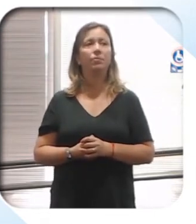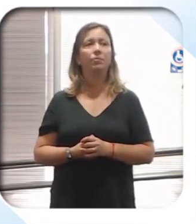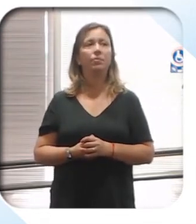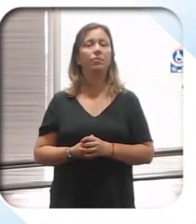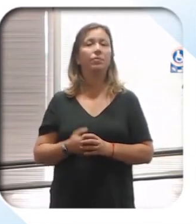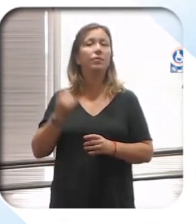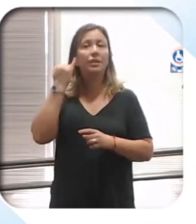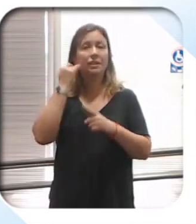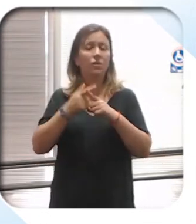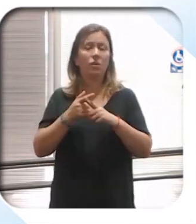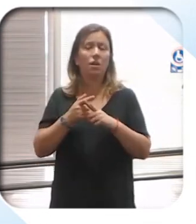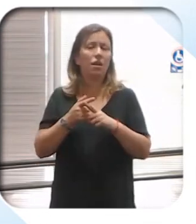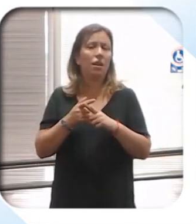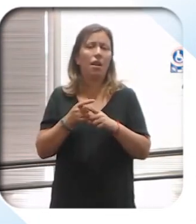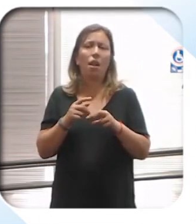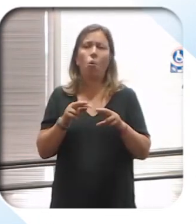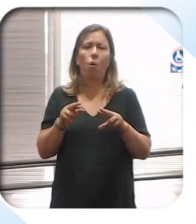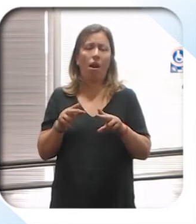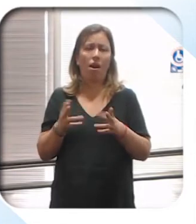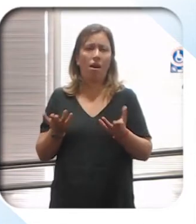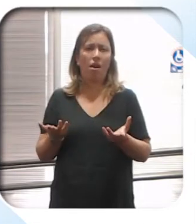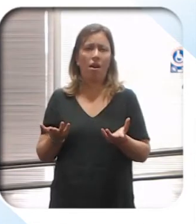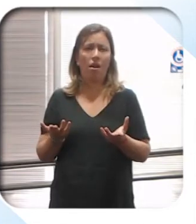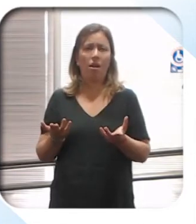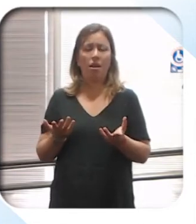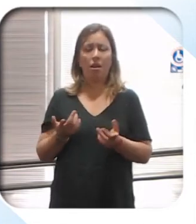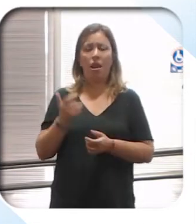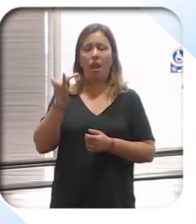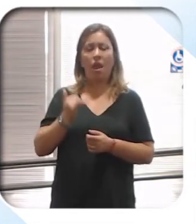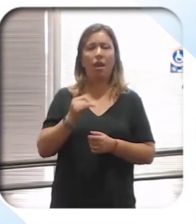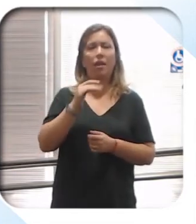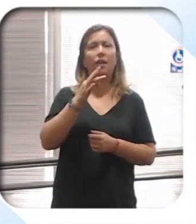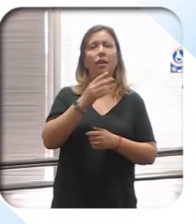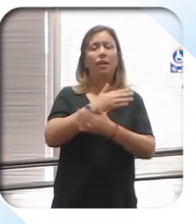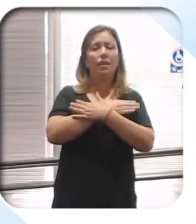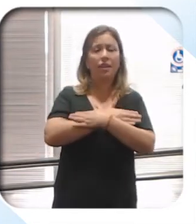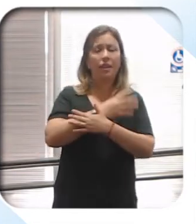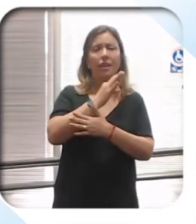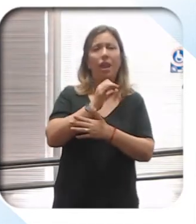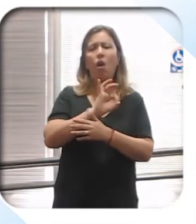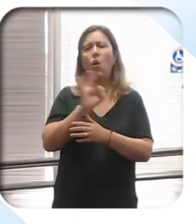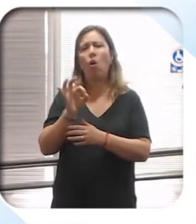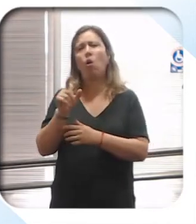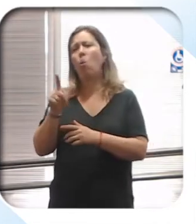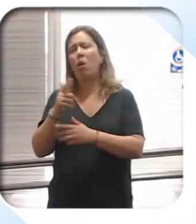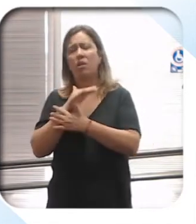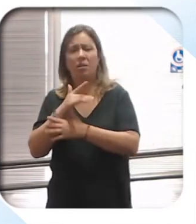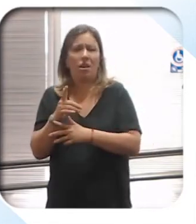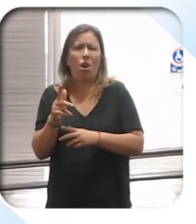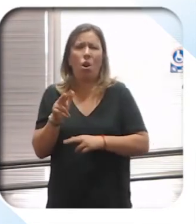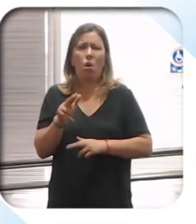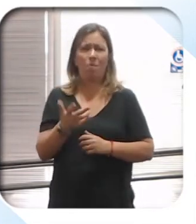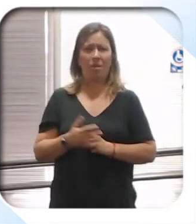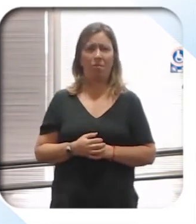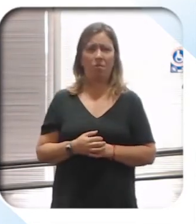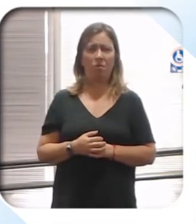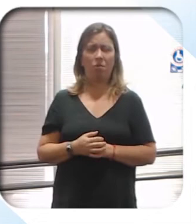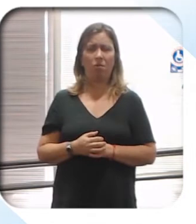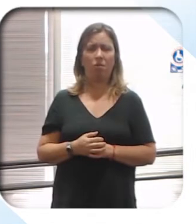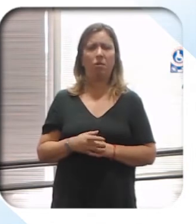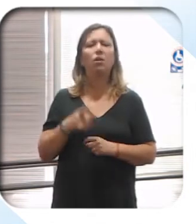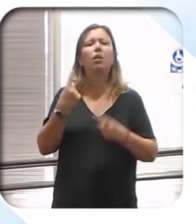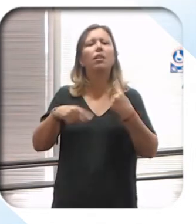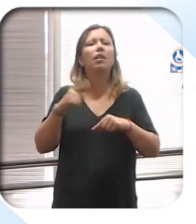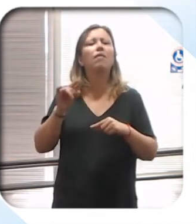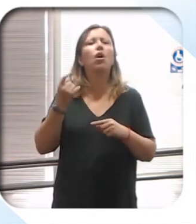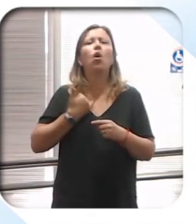La sexualidad es la misma en una persona con TEA que una persona sin TEA. La diferencia no está en su sexualidad, sino